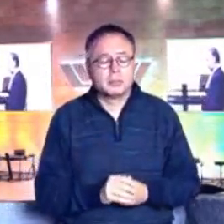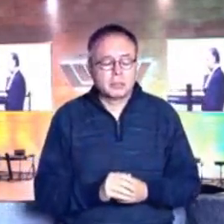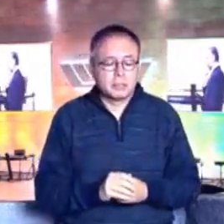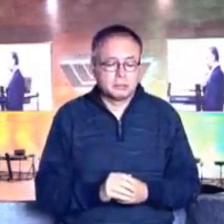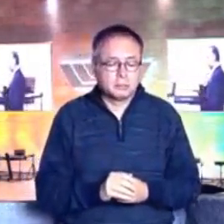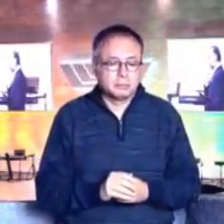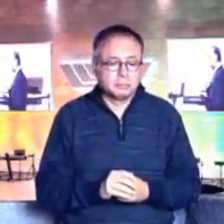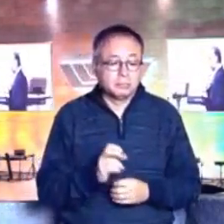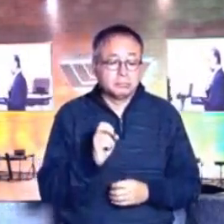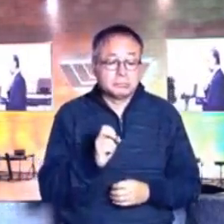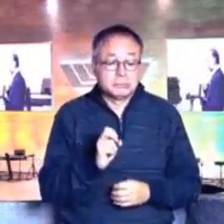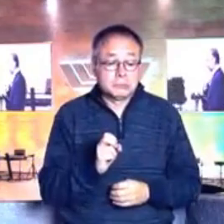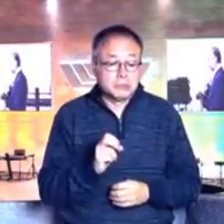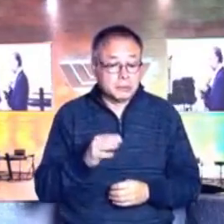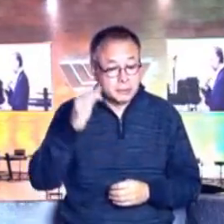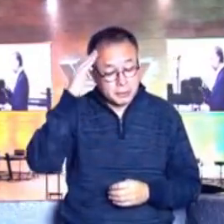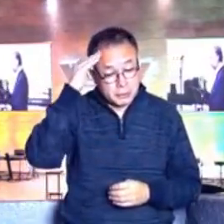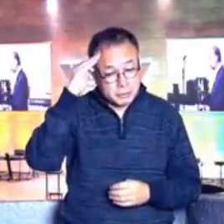enterrártelo